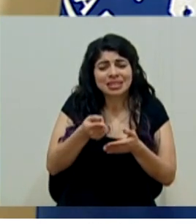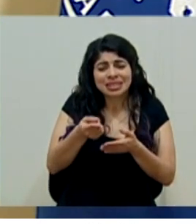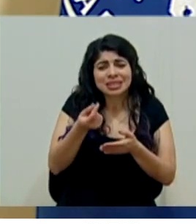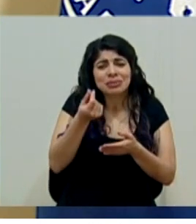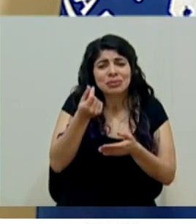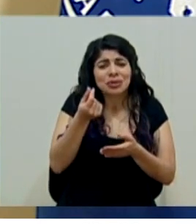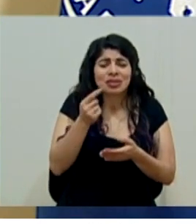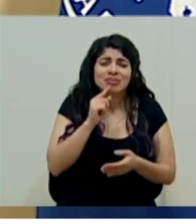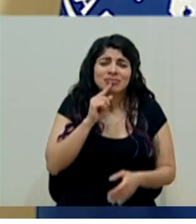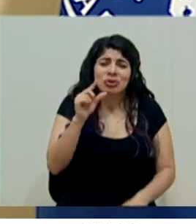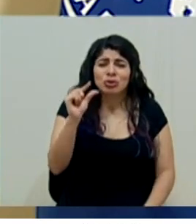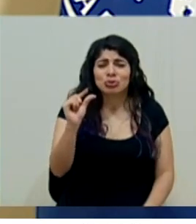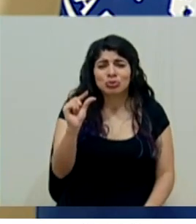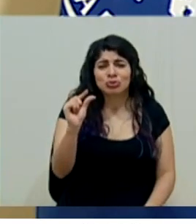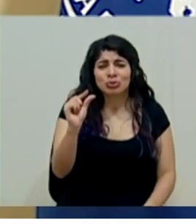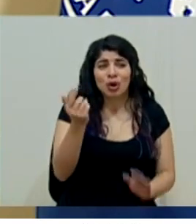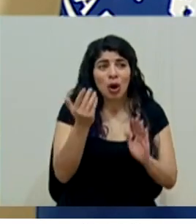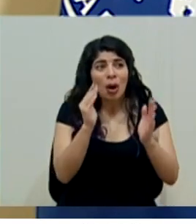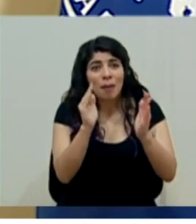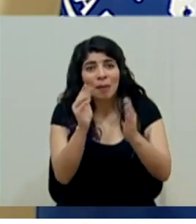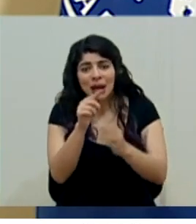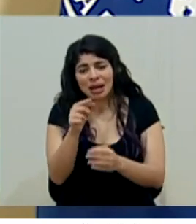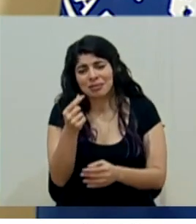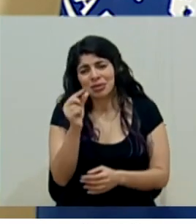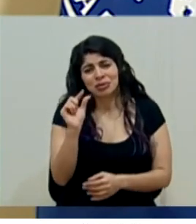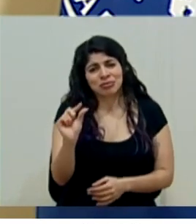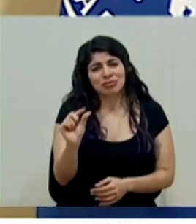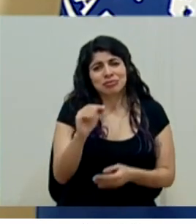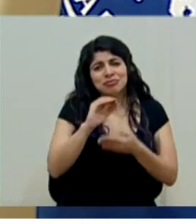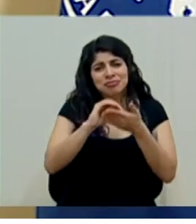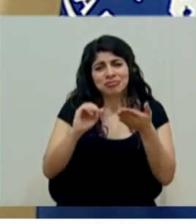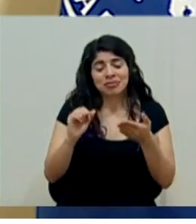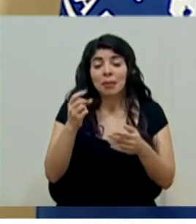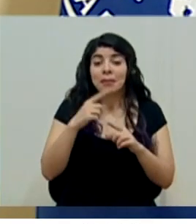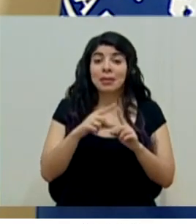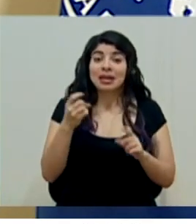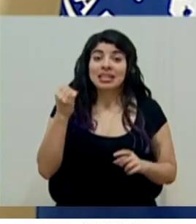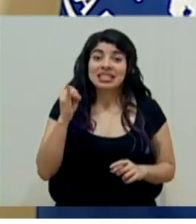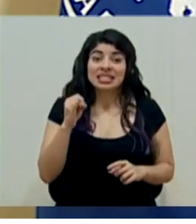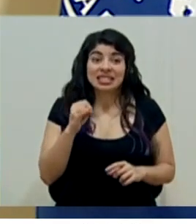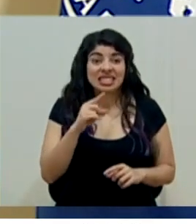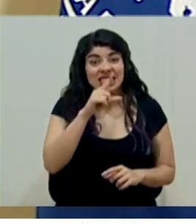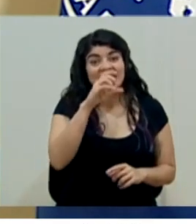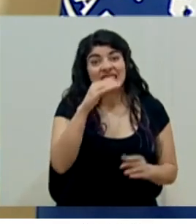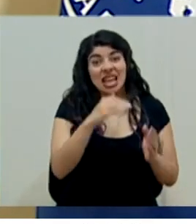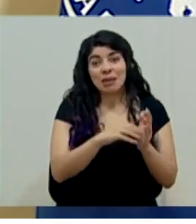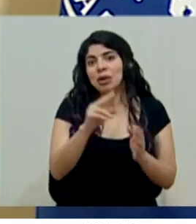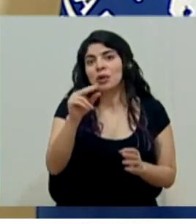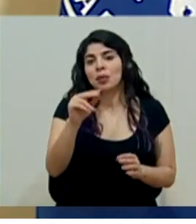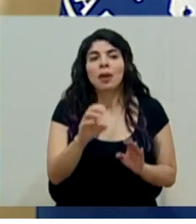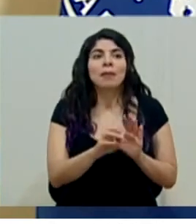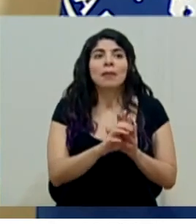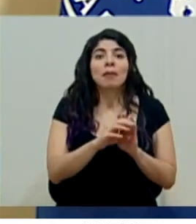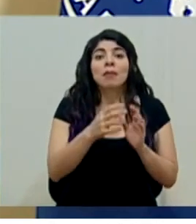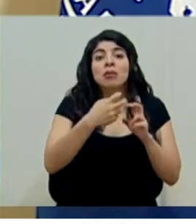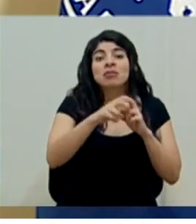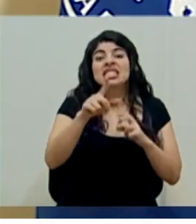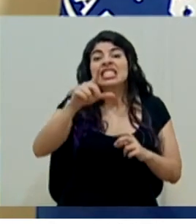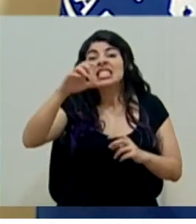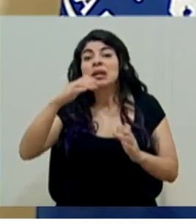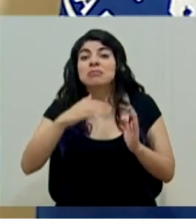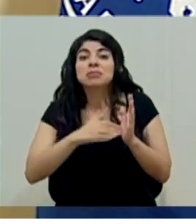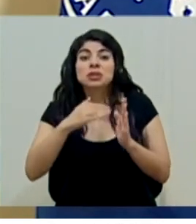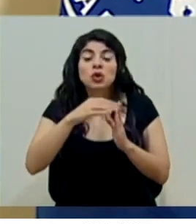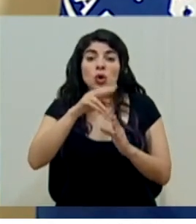que es relativamente pequeña comparado con el monto. Obviamente, si no estamos hablando de 100.000 colones, si estamos hablando de 100 millones de